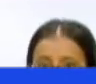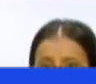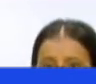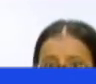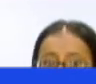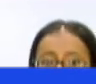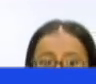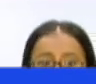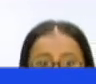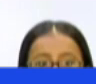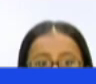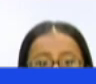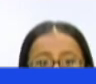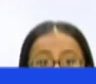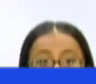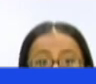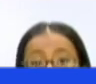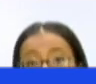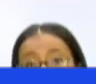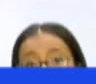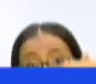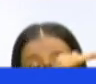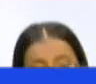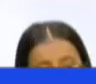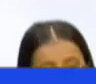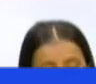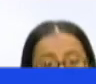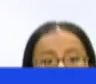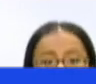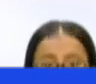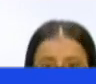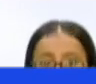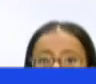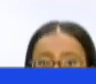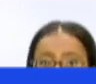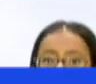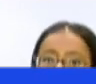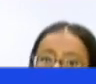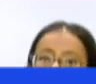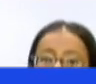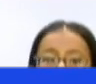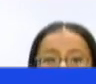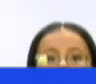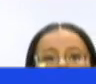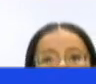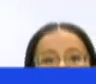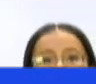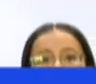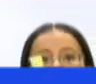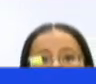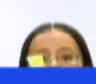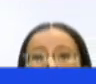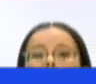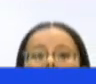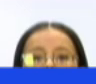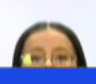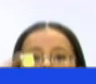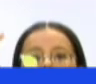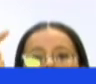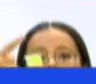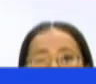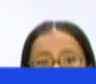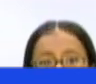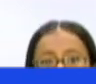15-CR-378. Caso número 3, Freddy Nájera, exdiputado del Partido Liberal, condenado